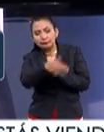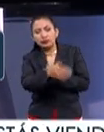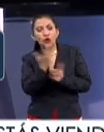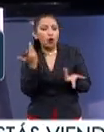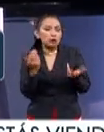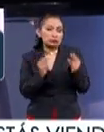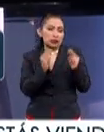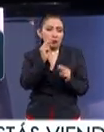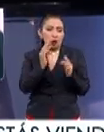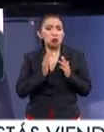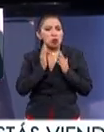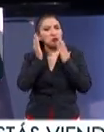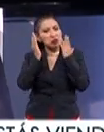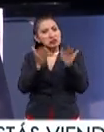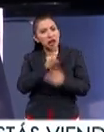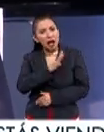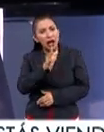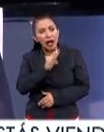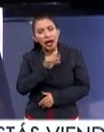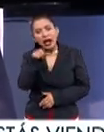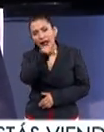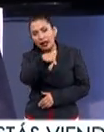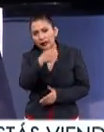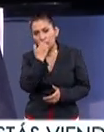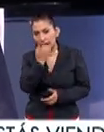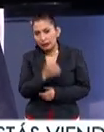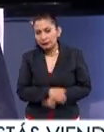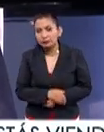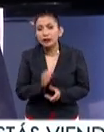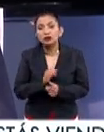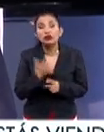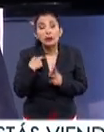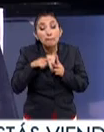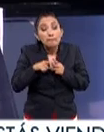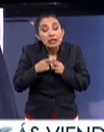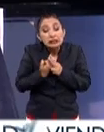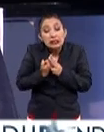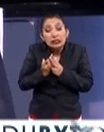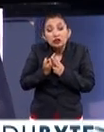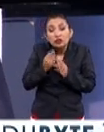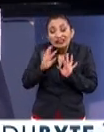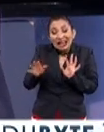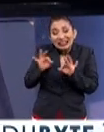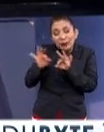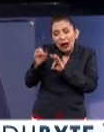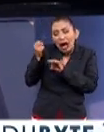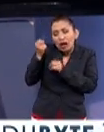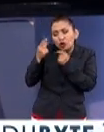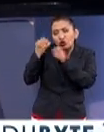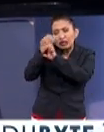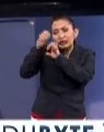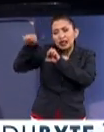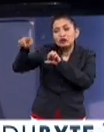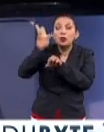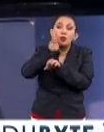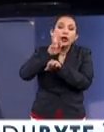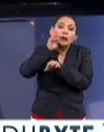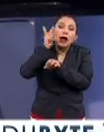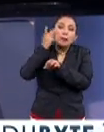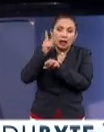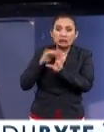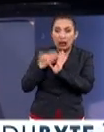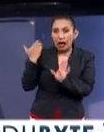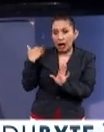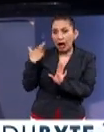cierto nivel de confianza en las escuelas. Y entonces estamos apenas ahorita trabajando en algunas entidades. Era como el piloto, ¿no?